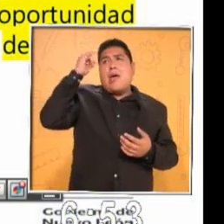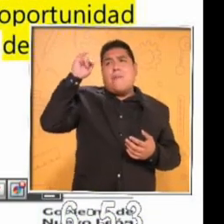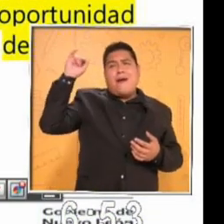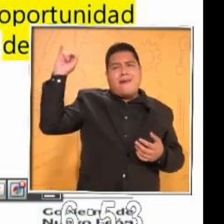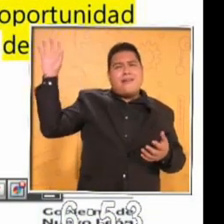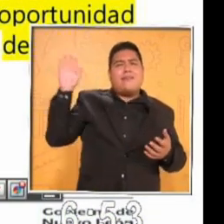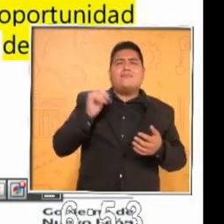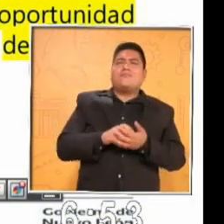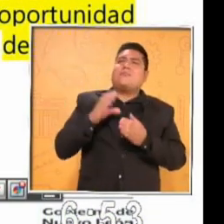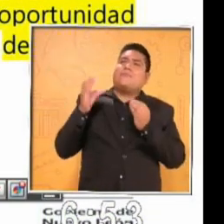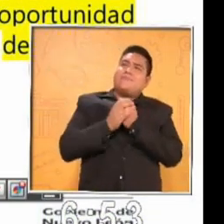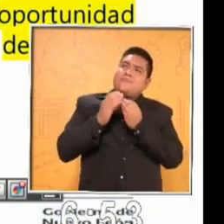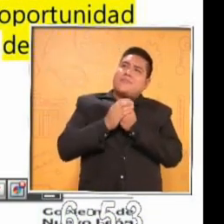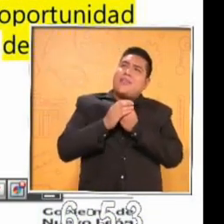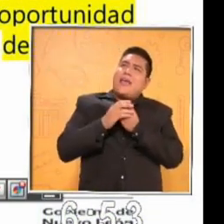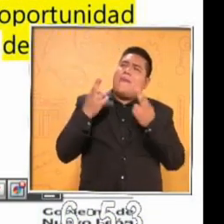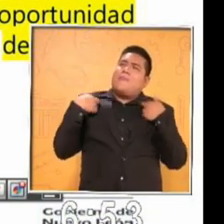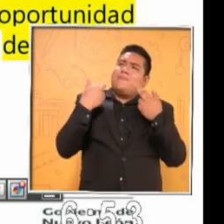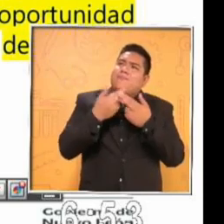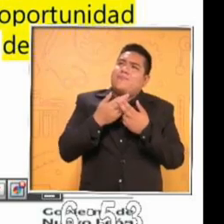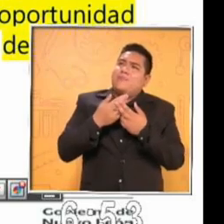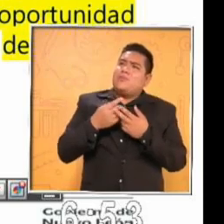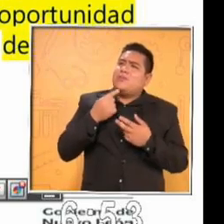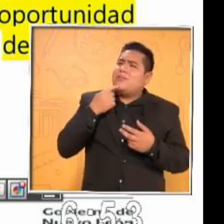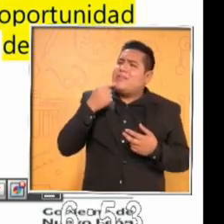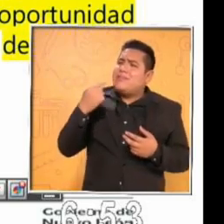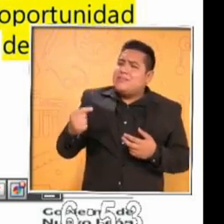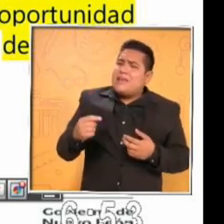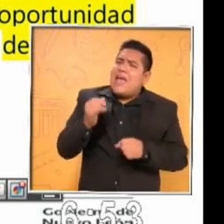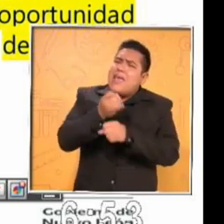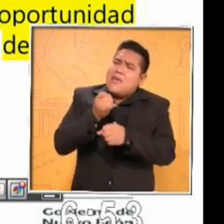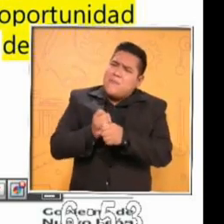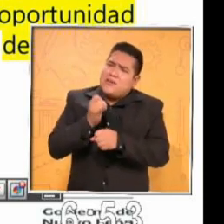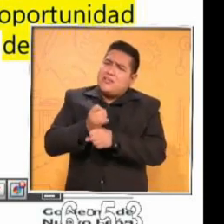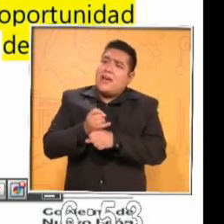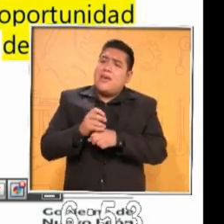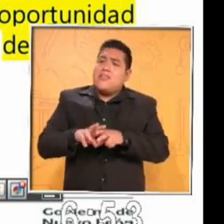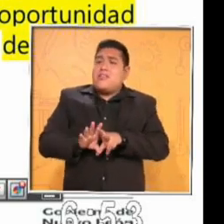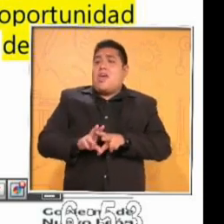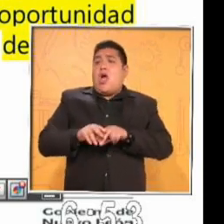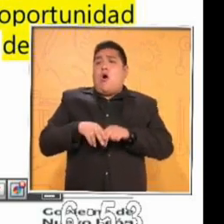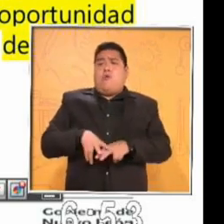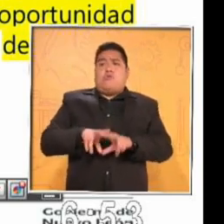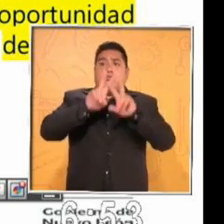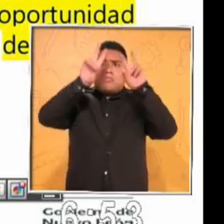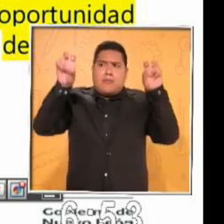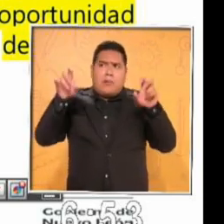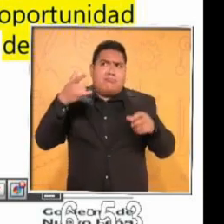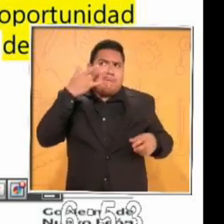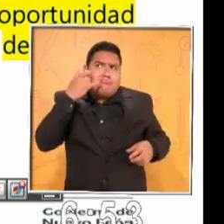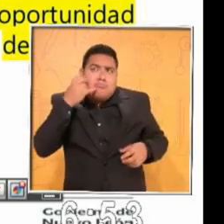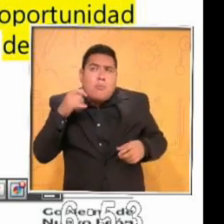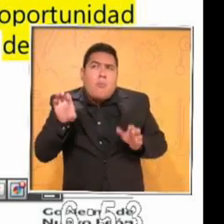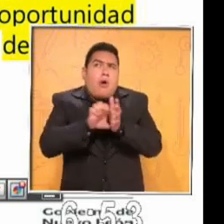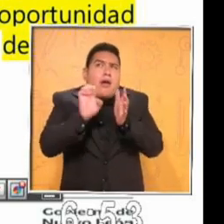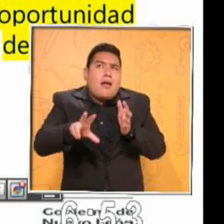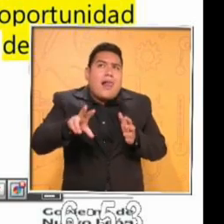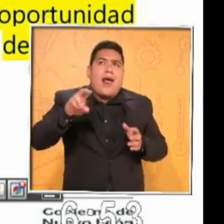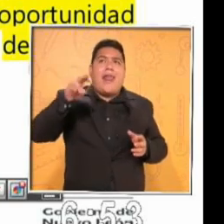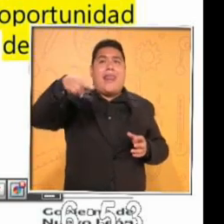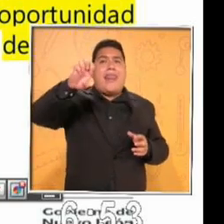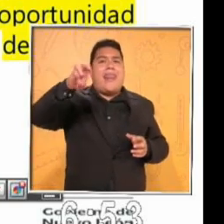clase y que el profesor pide que investigues sobre un tema raro, como la nomofobia. ¿Qué harías?